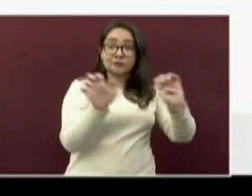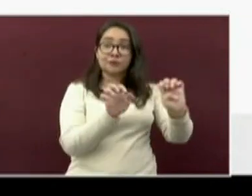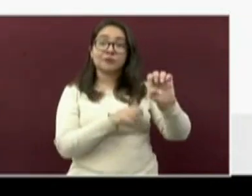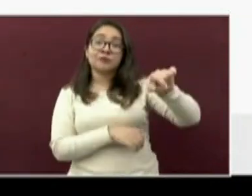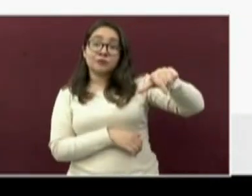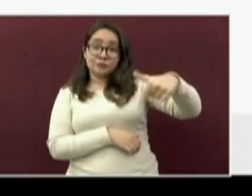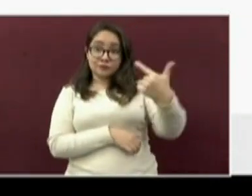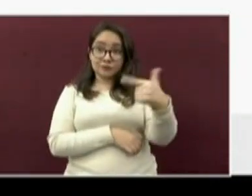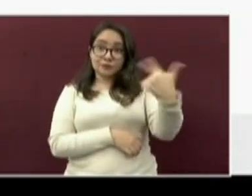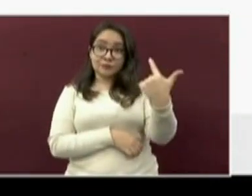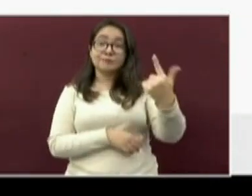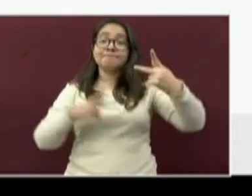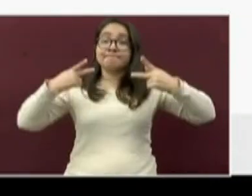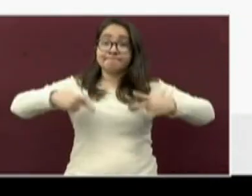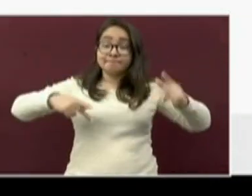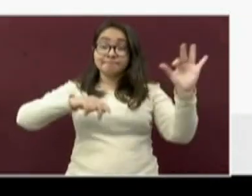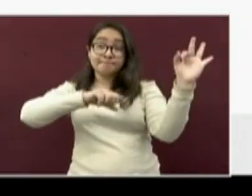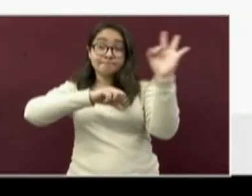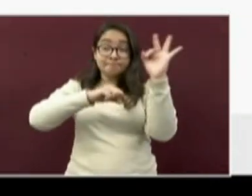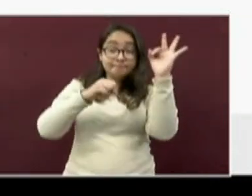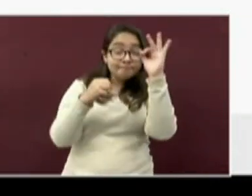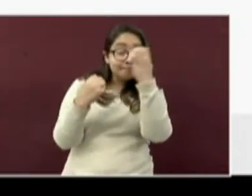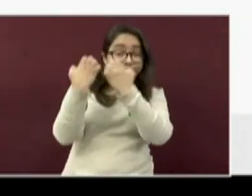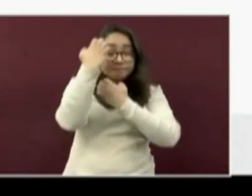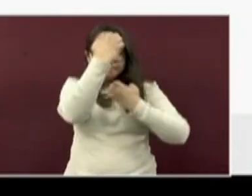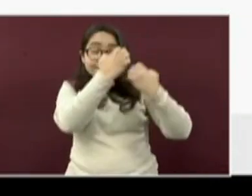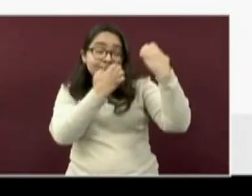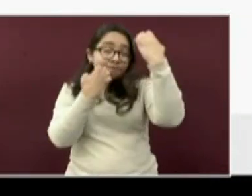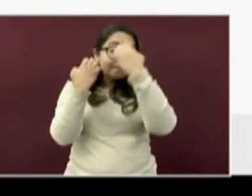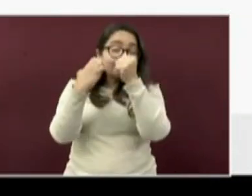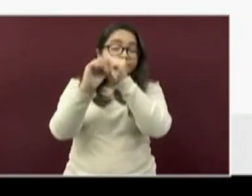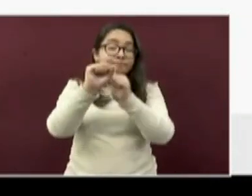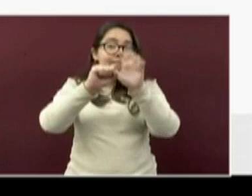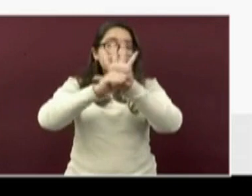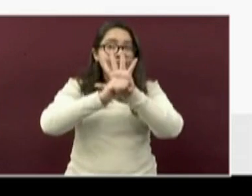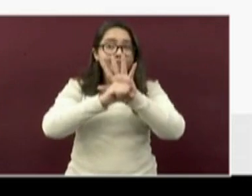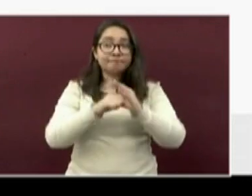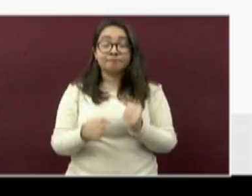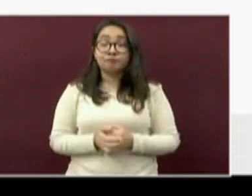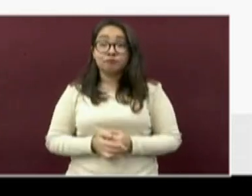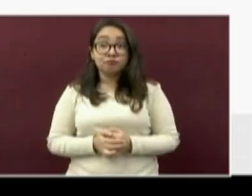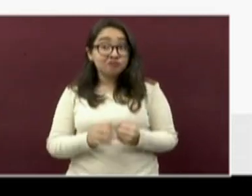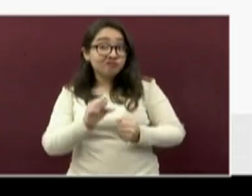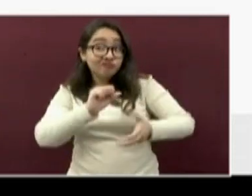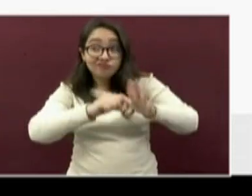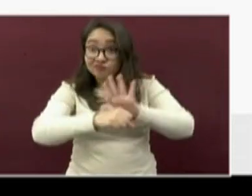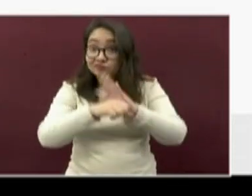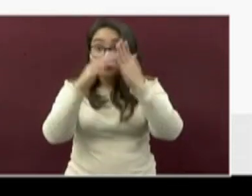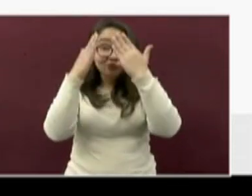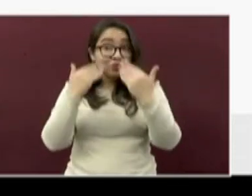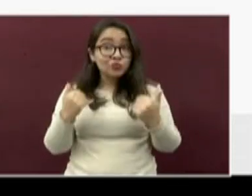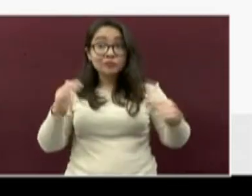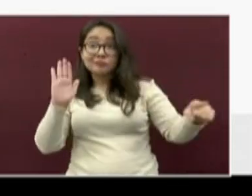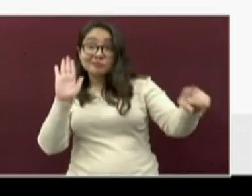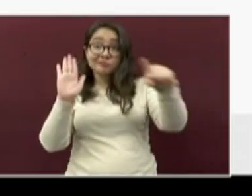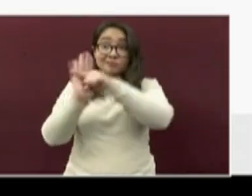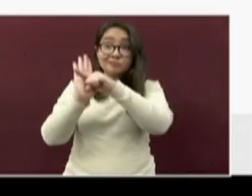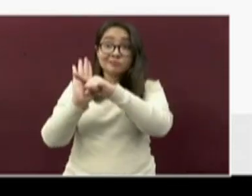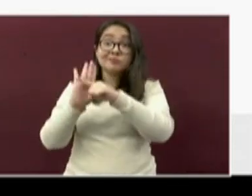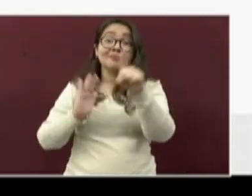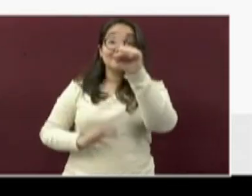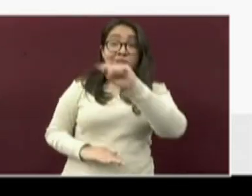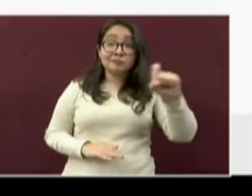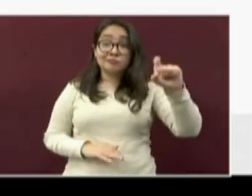pacientes con diagnóstico probable de kobe 19 han resultados negativos 127